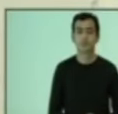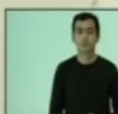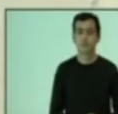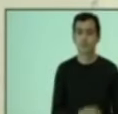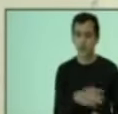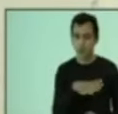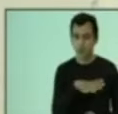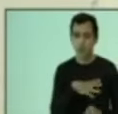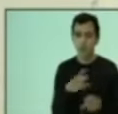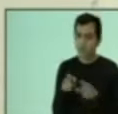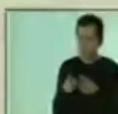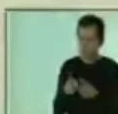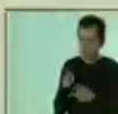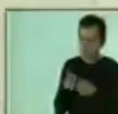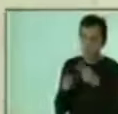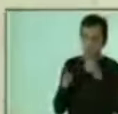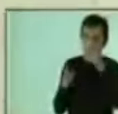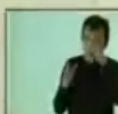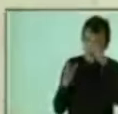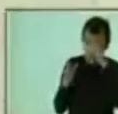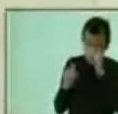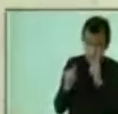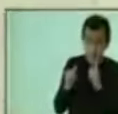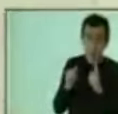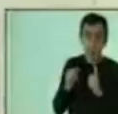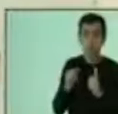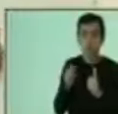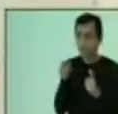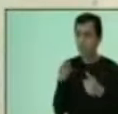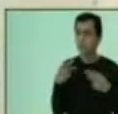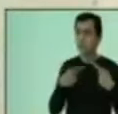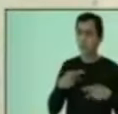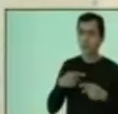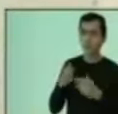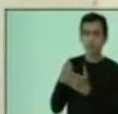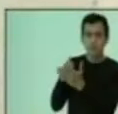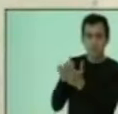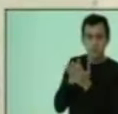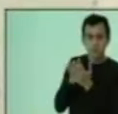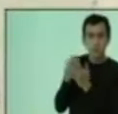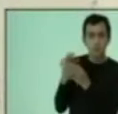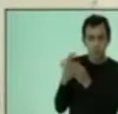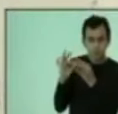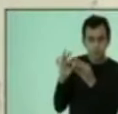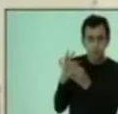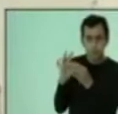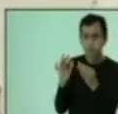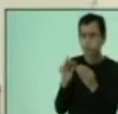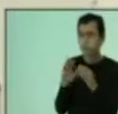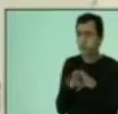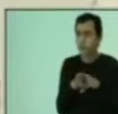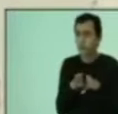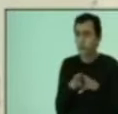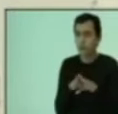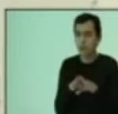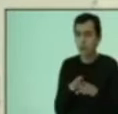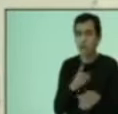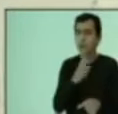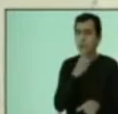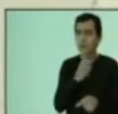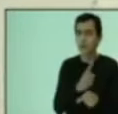también pláticas con personas que nos están asesorando para tener nuestro primer rastro